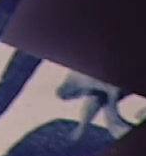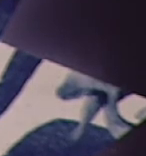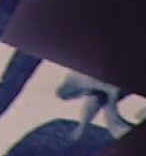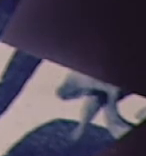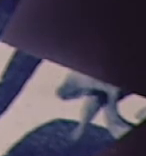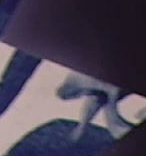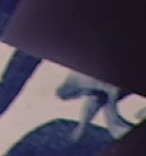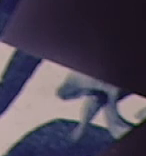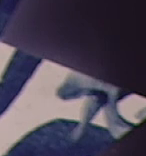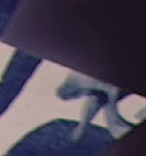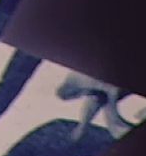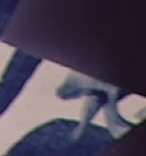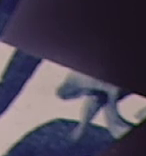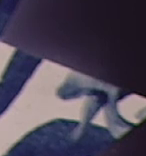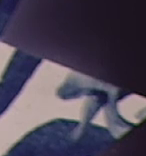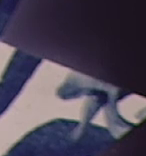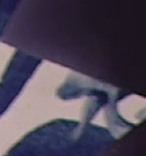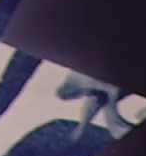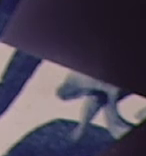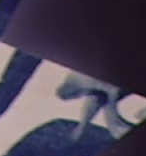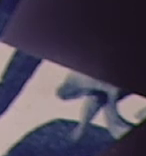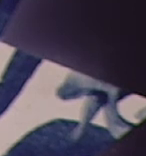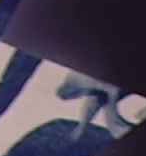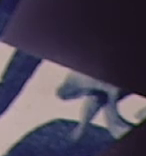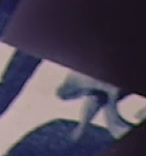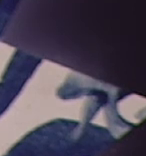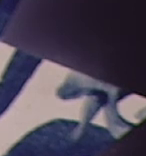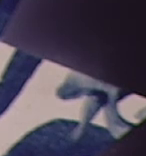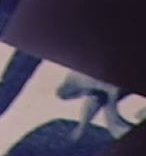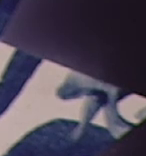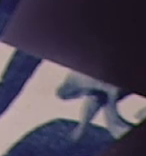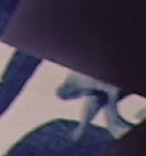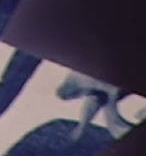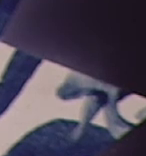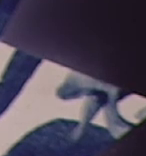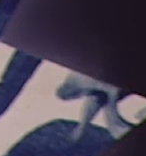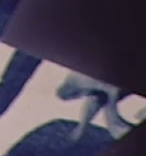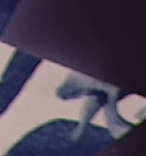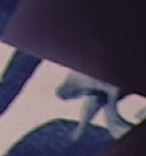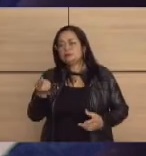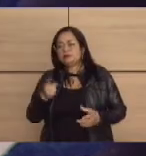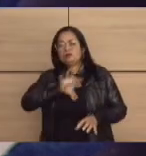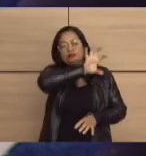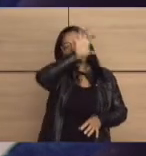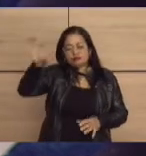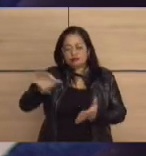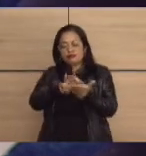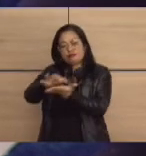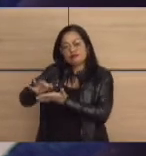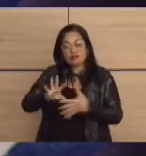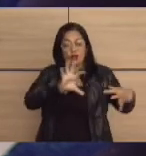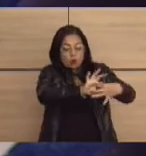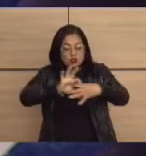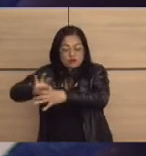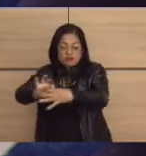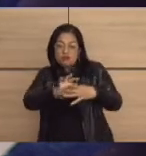ustedes no se unen, les decían Bolívar y Carlos Montúfar a los miembros de las distintas ciudades, si ustedes no se unen, los van a